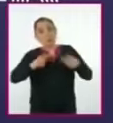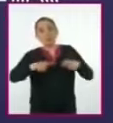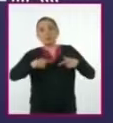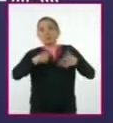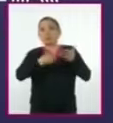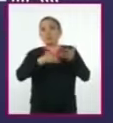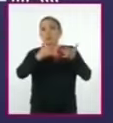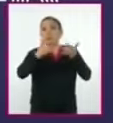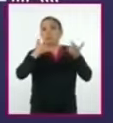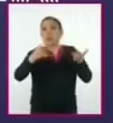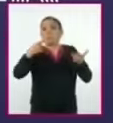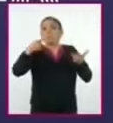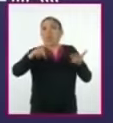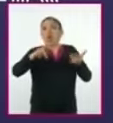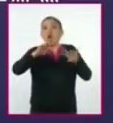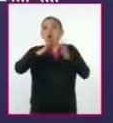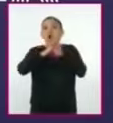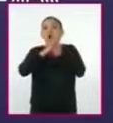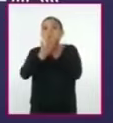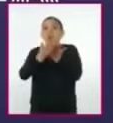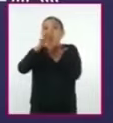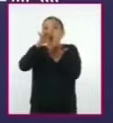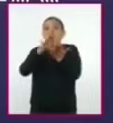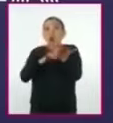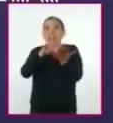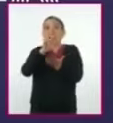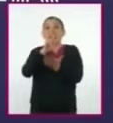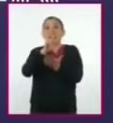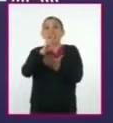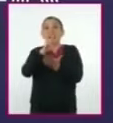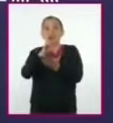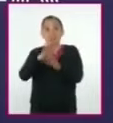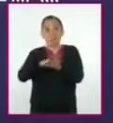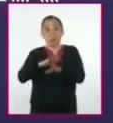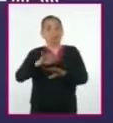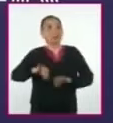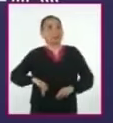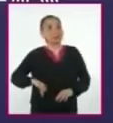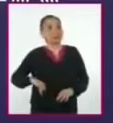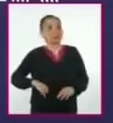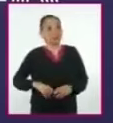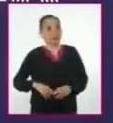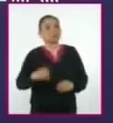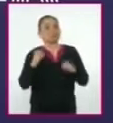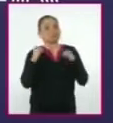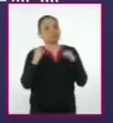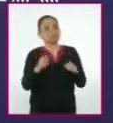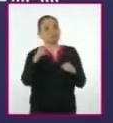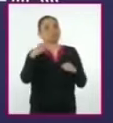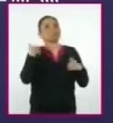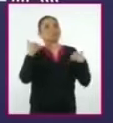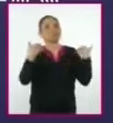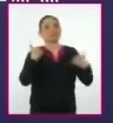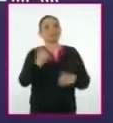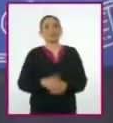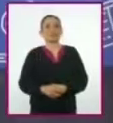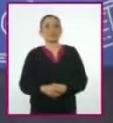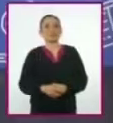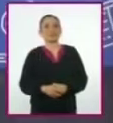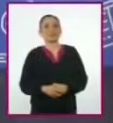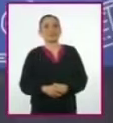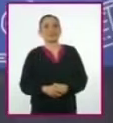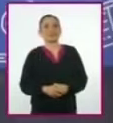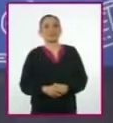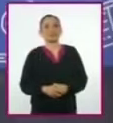personajes, pero de la literatura. Se pondrá aún más interesante, seguro se van a divertir.